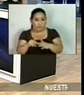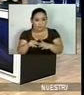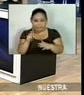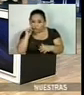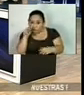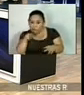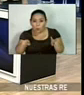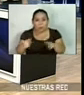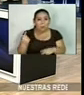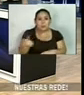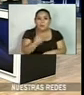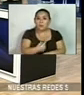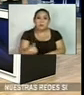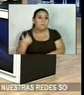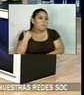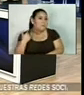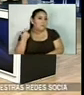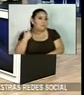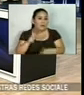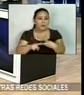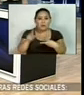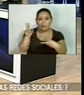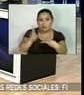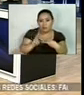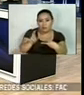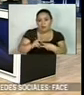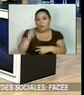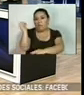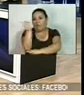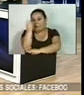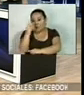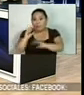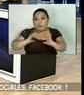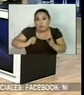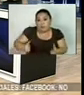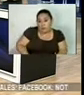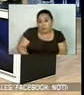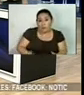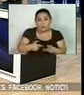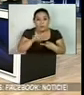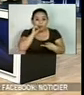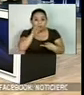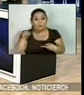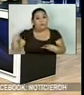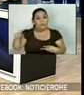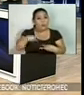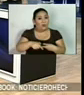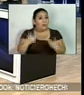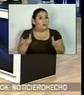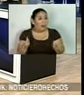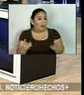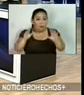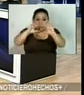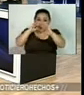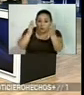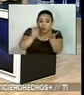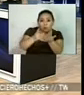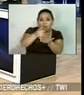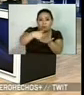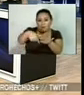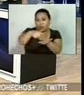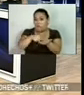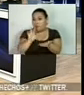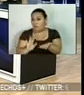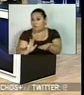personas que no hacen caso de las cuarentenas, situaciones de emergencia para los gobiernos. Decíamos, esta es una situación que nos ha puesto a prueba a toda la humanidad